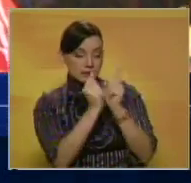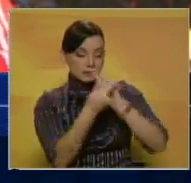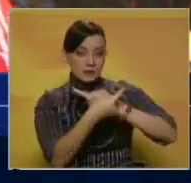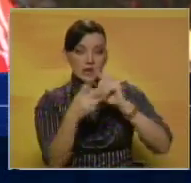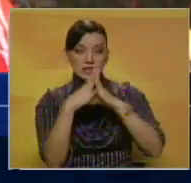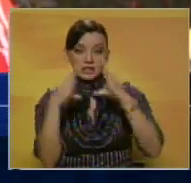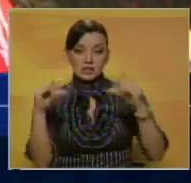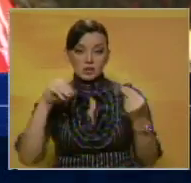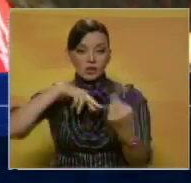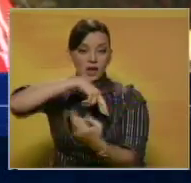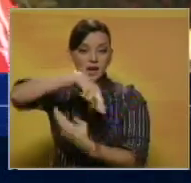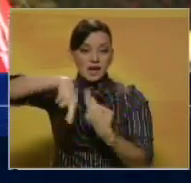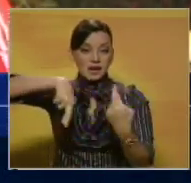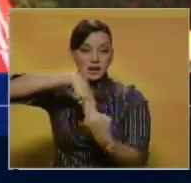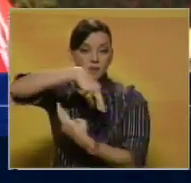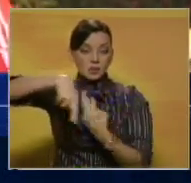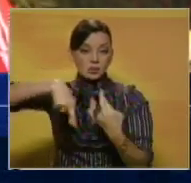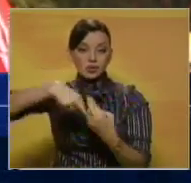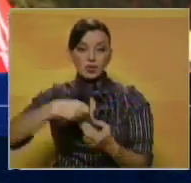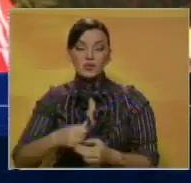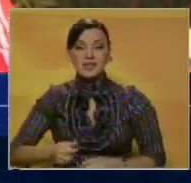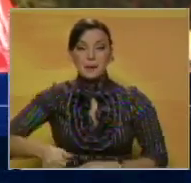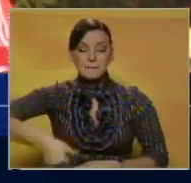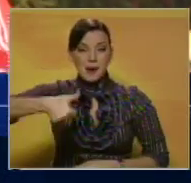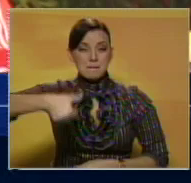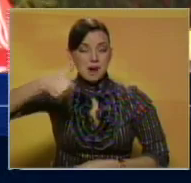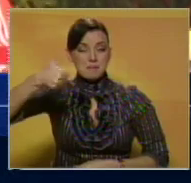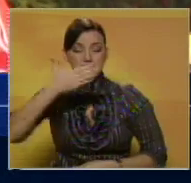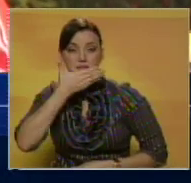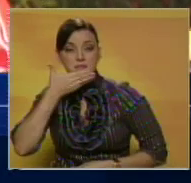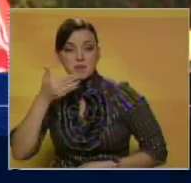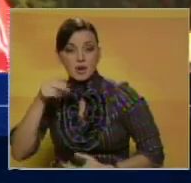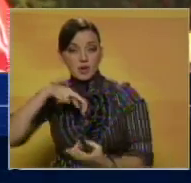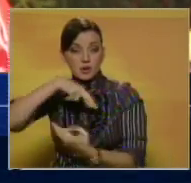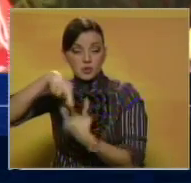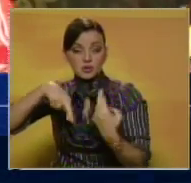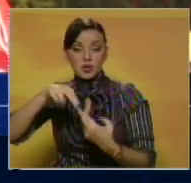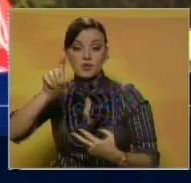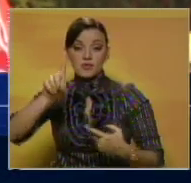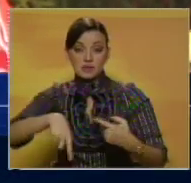toda la revolución en función de más revolución. También por la R,